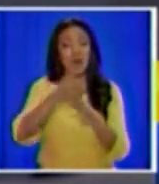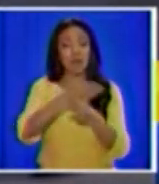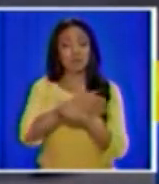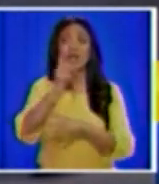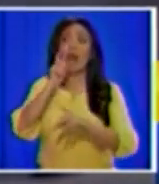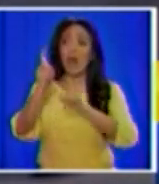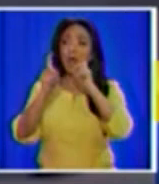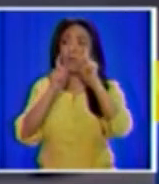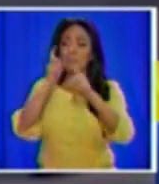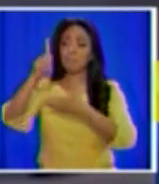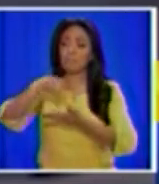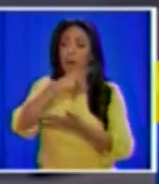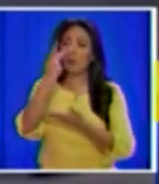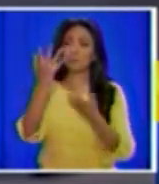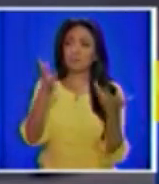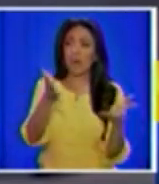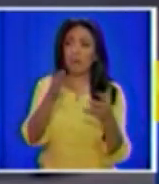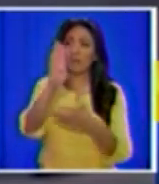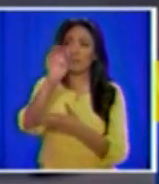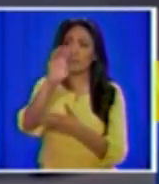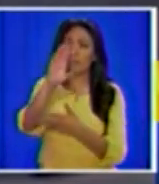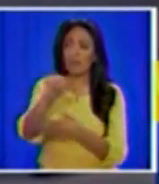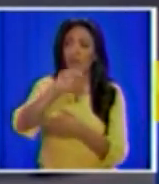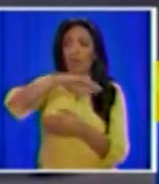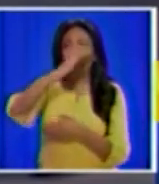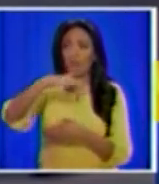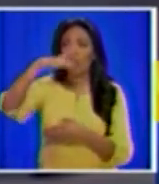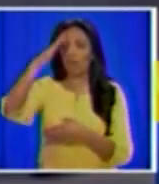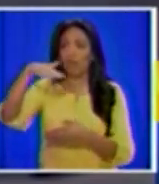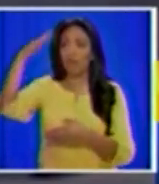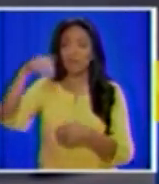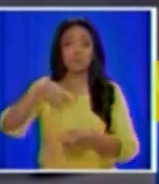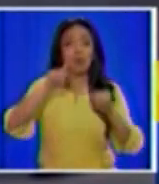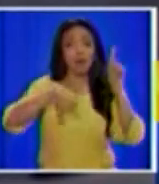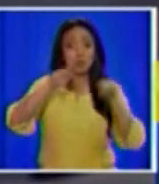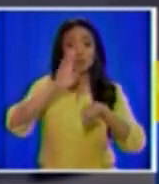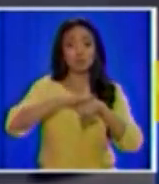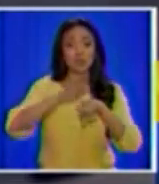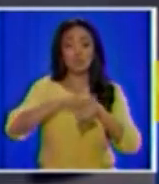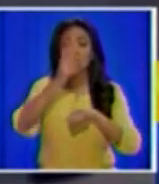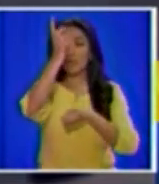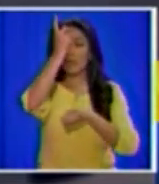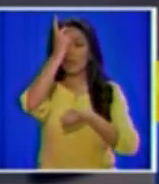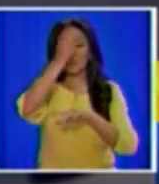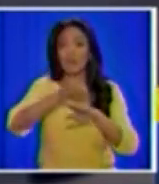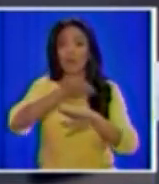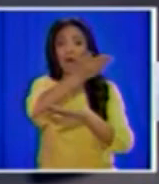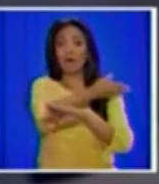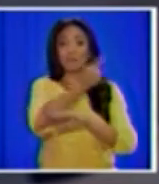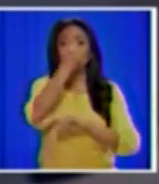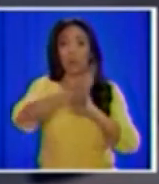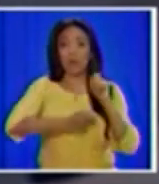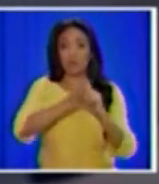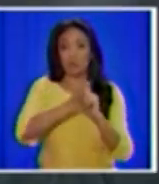becas, advierten que el mismo es irregular y que hay casos que se les adeuda desde hace 12 meses.